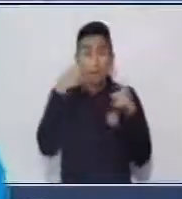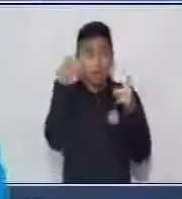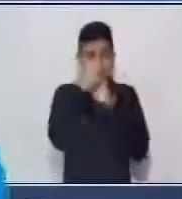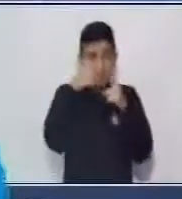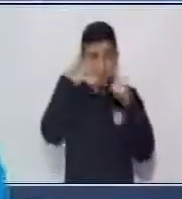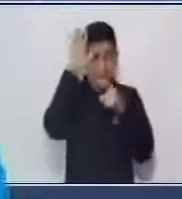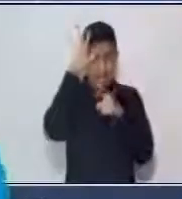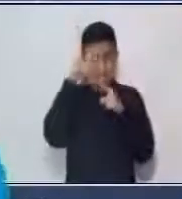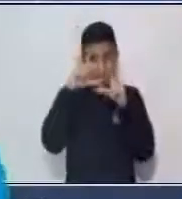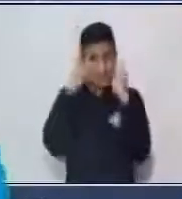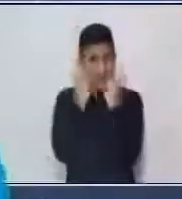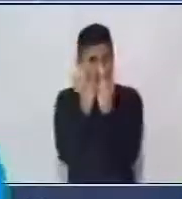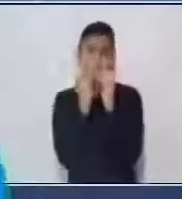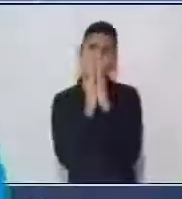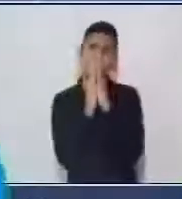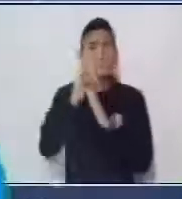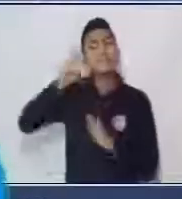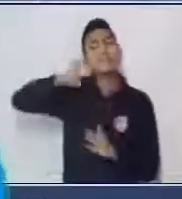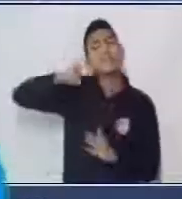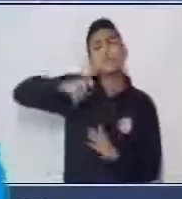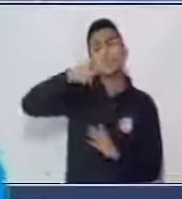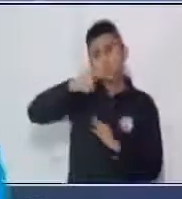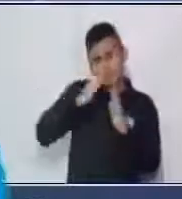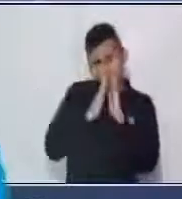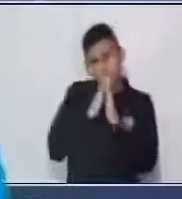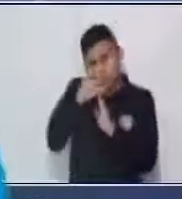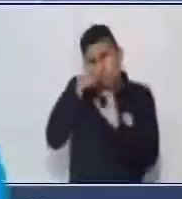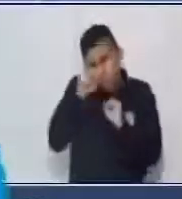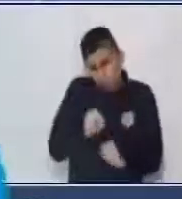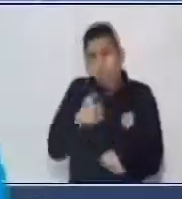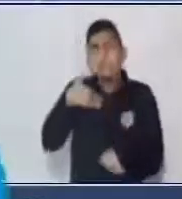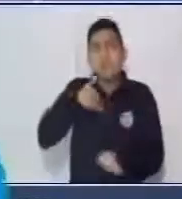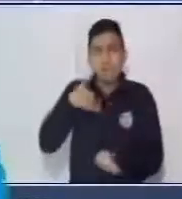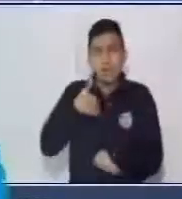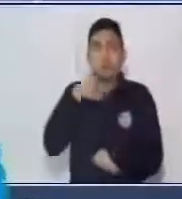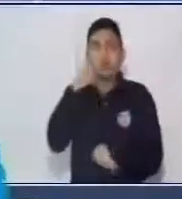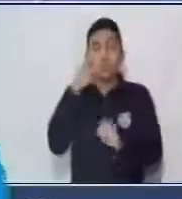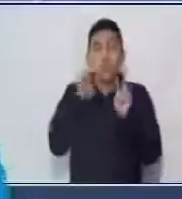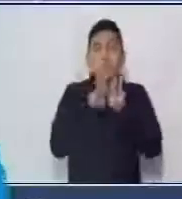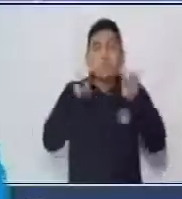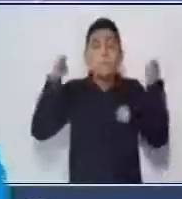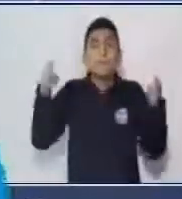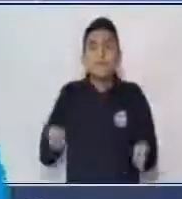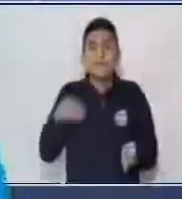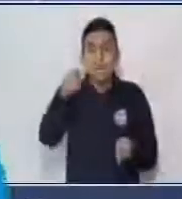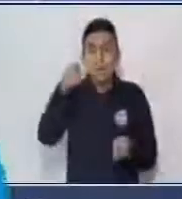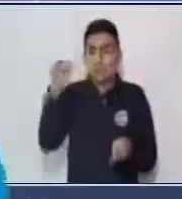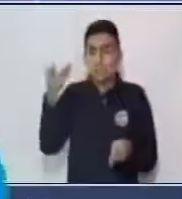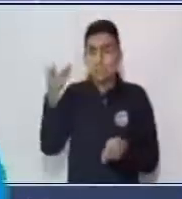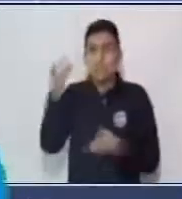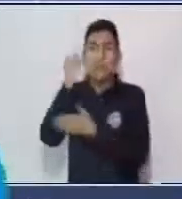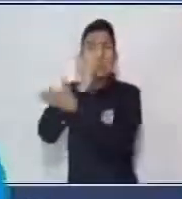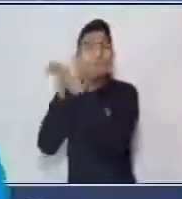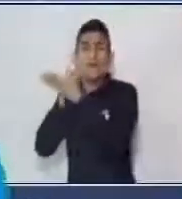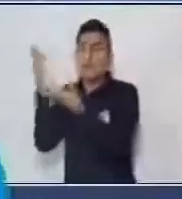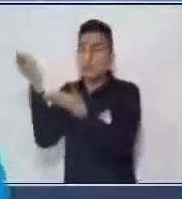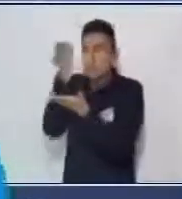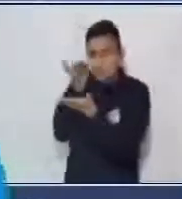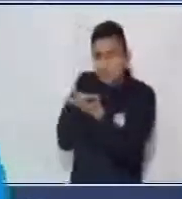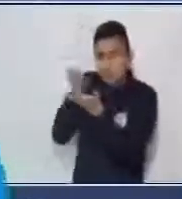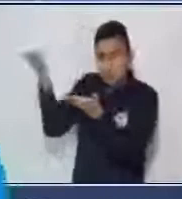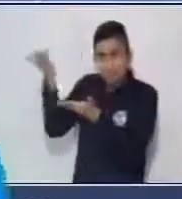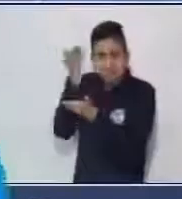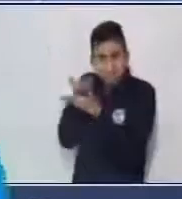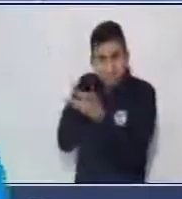la clase, necesito que tú tengas sobre tu mesa, si te darás cuenta, utilicé unas imágenes sencillas que tú